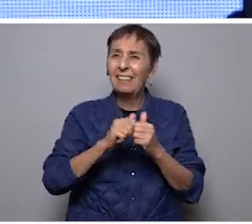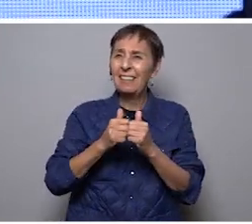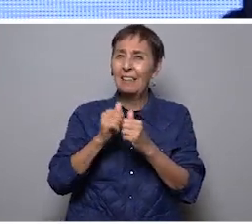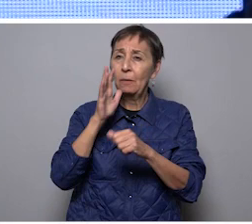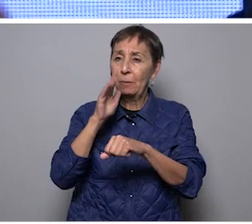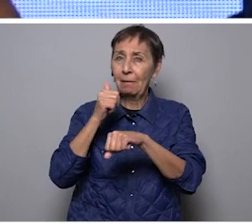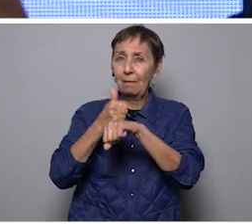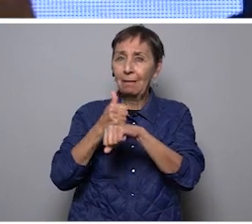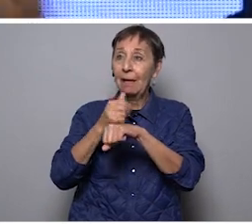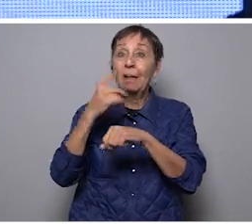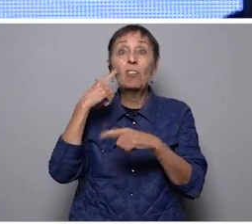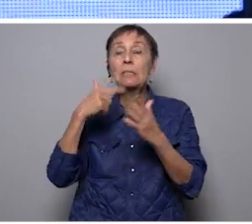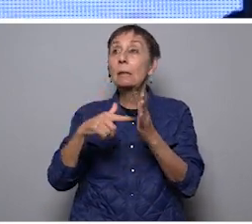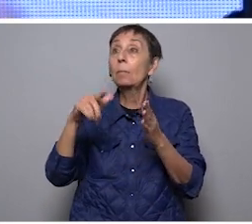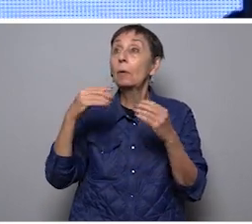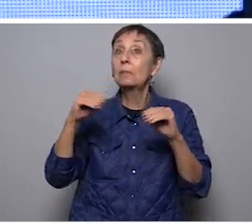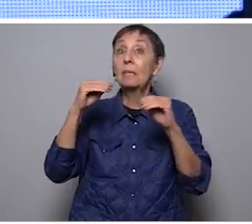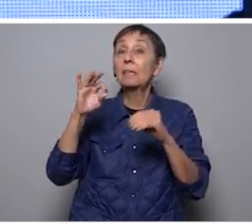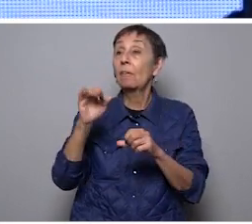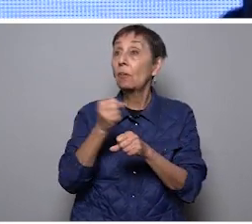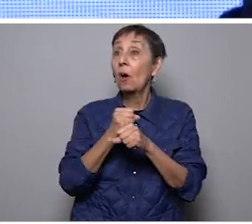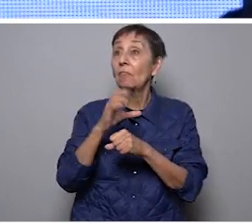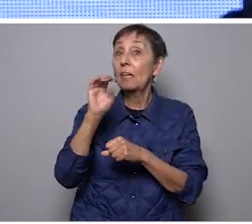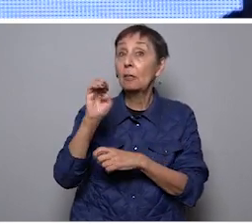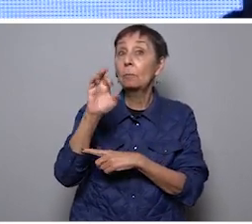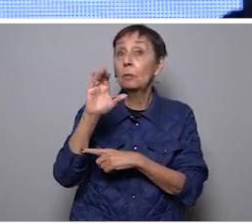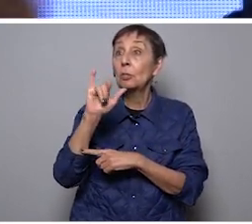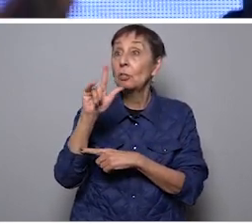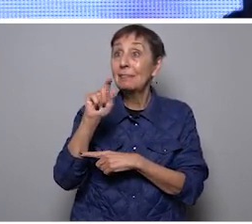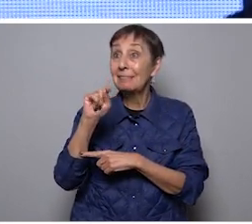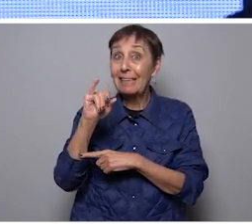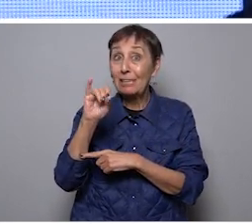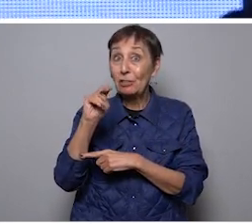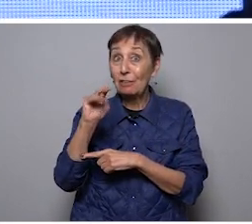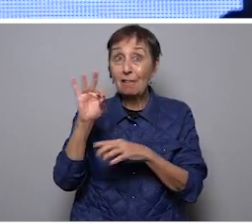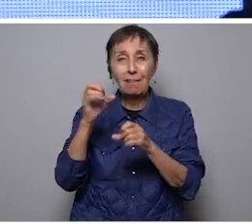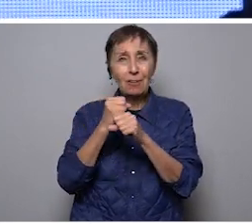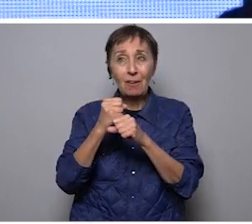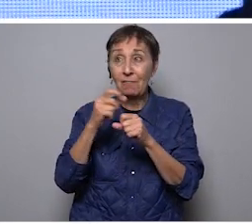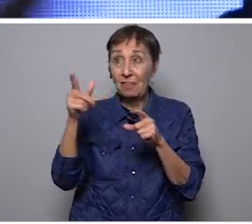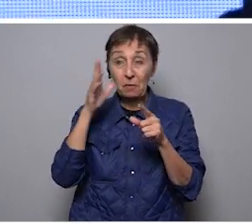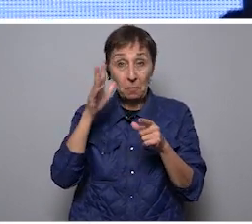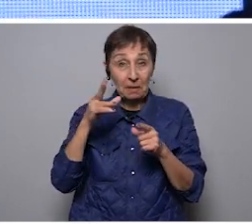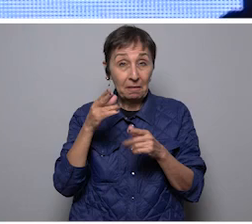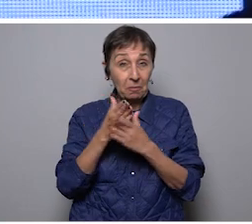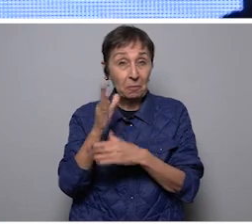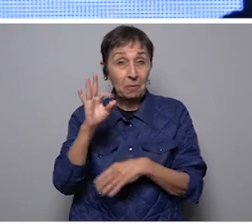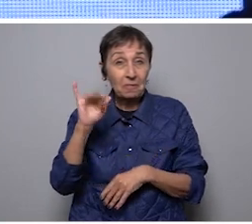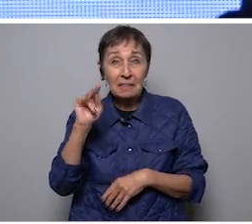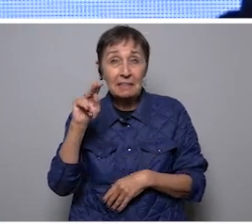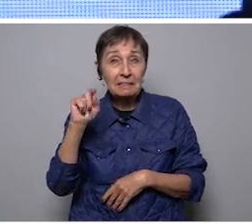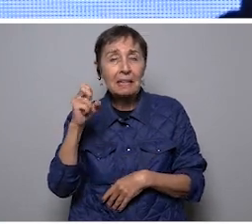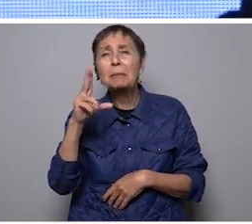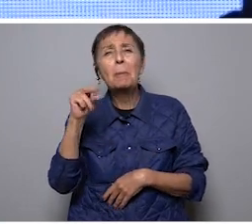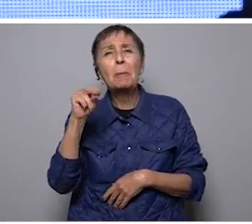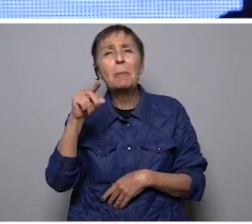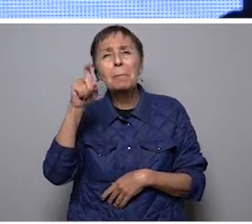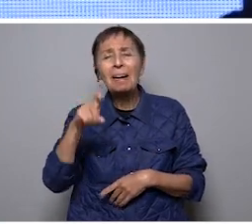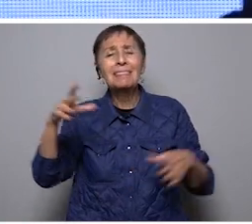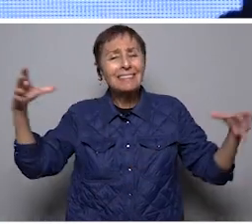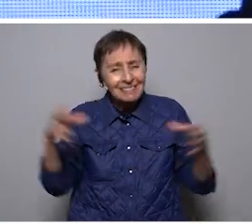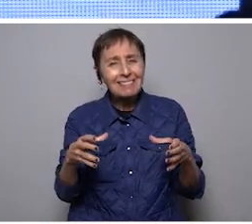productores y las finanzas son una herramienta más de la Organización de productores de las comunidades y la